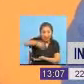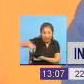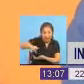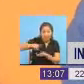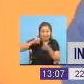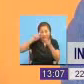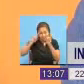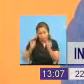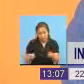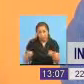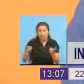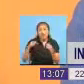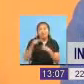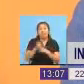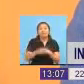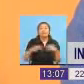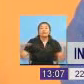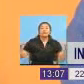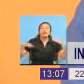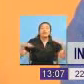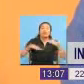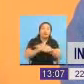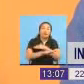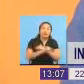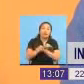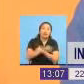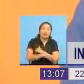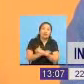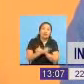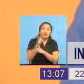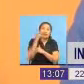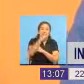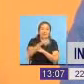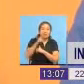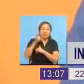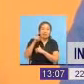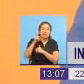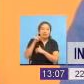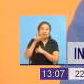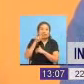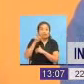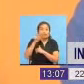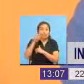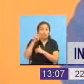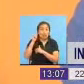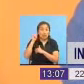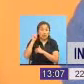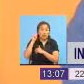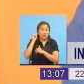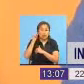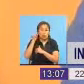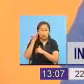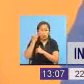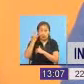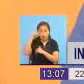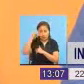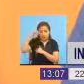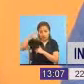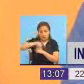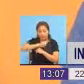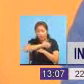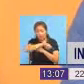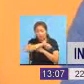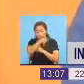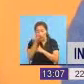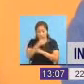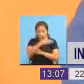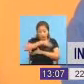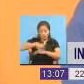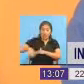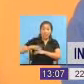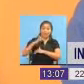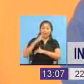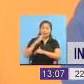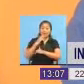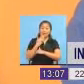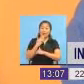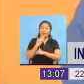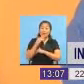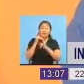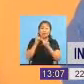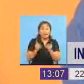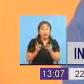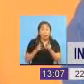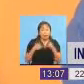mismo también la avenida justamente de hipólito yrigoyen edición abril y podemos decir que tomaremos